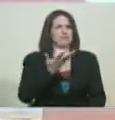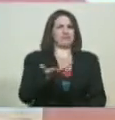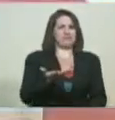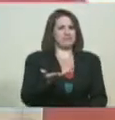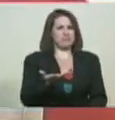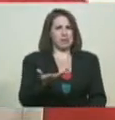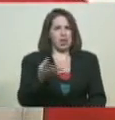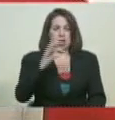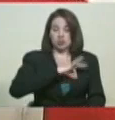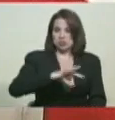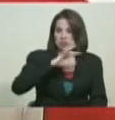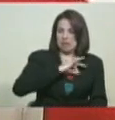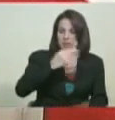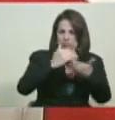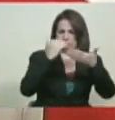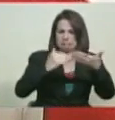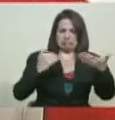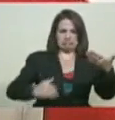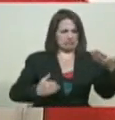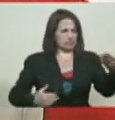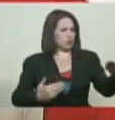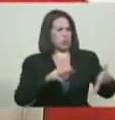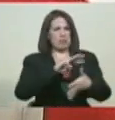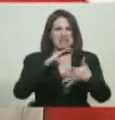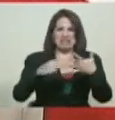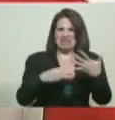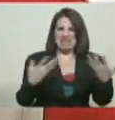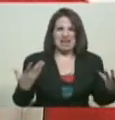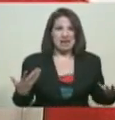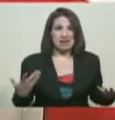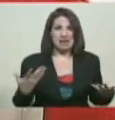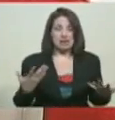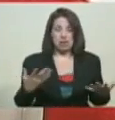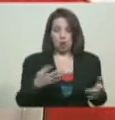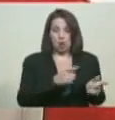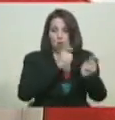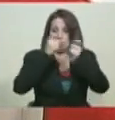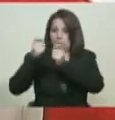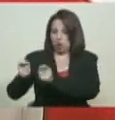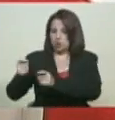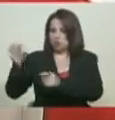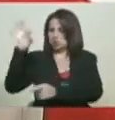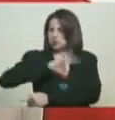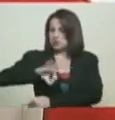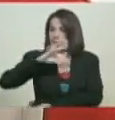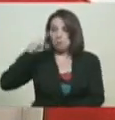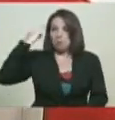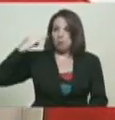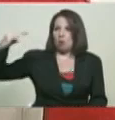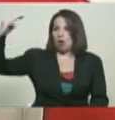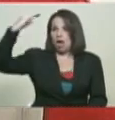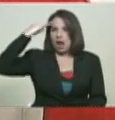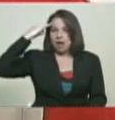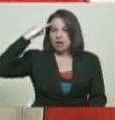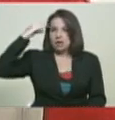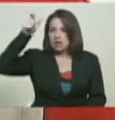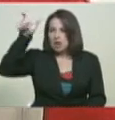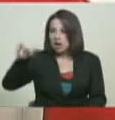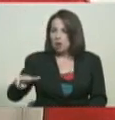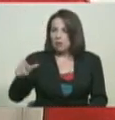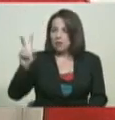socialismo de las condiciones materiales determinantes y el socialismo de lo moral y el hombre nuevo del ché guevara